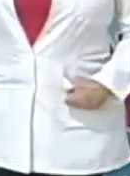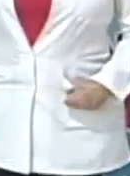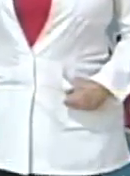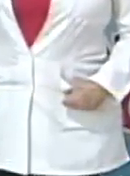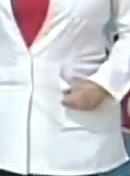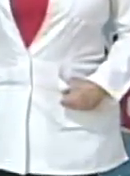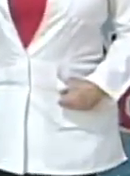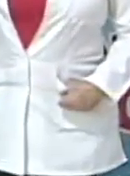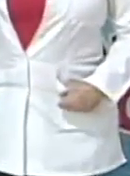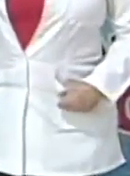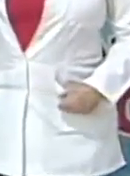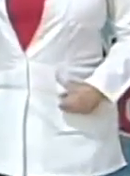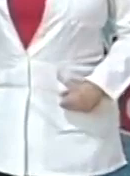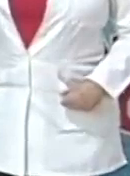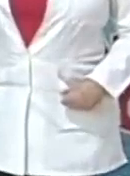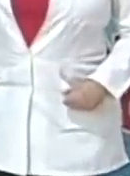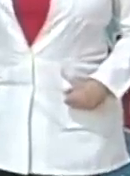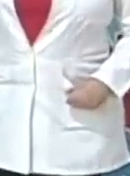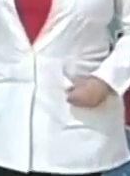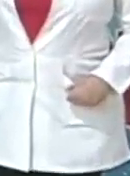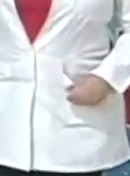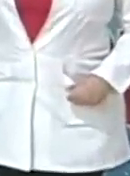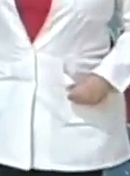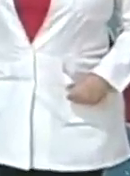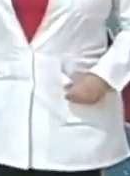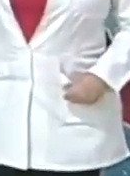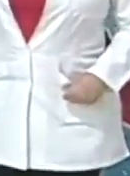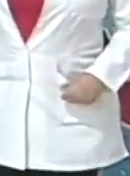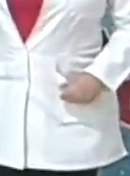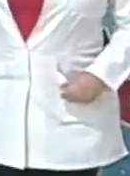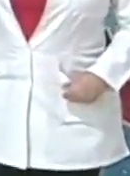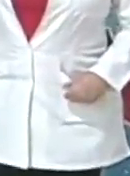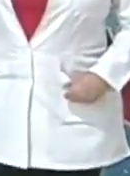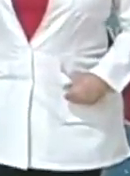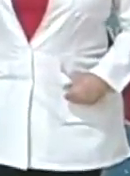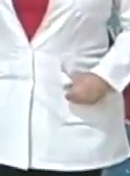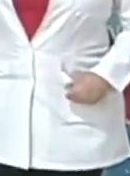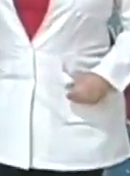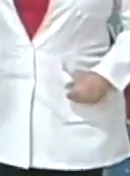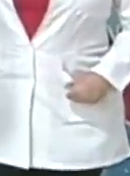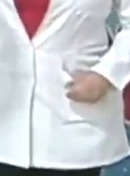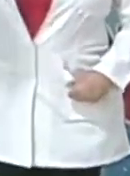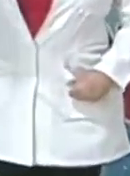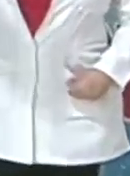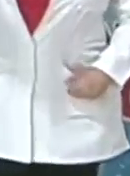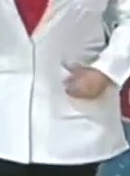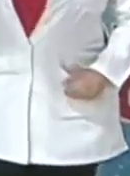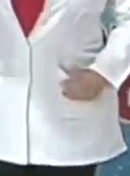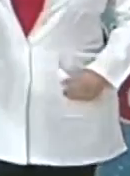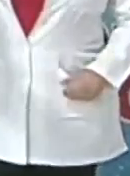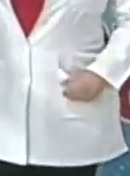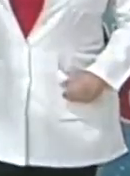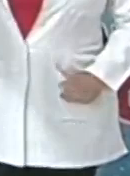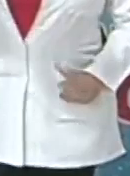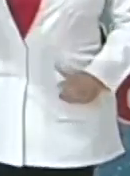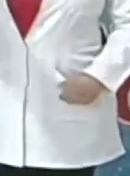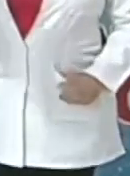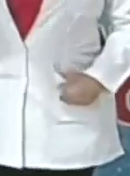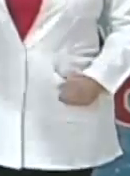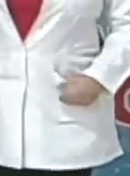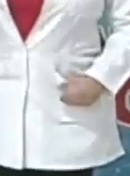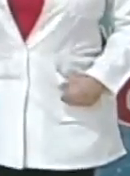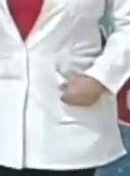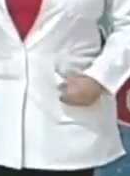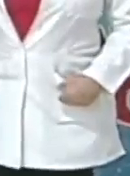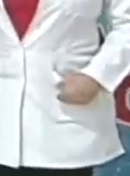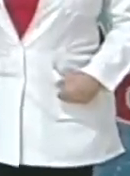más de 700.000 euros, que gracias al convenio Cuba-Venezuela, gracias a usted, es, bueno, gratis para nuestro pueblo,